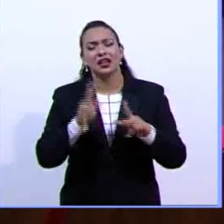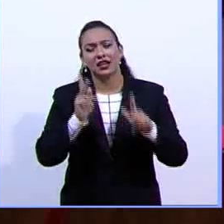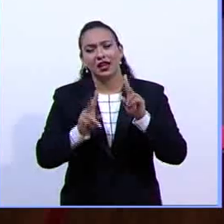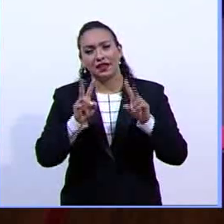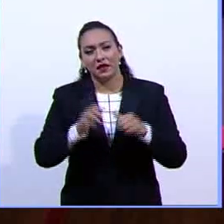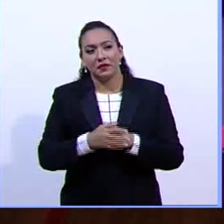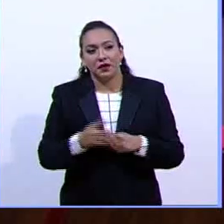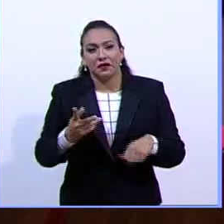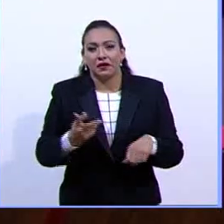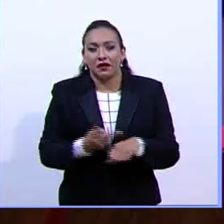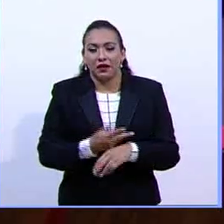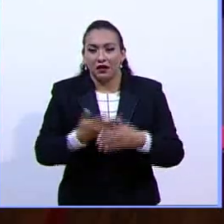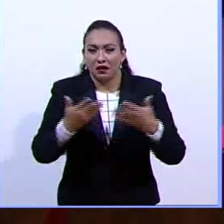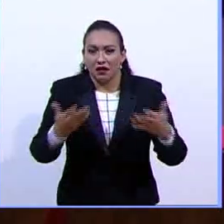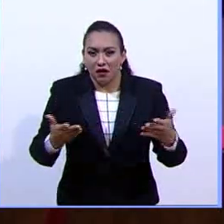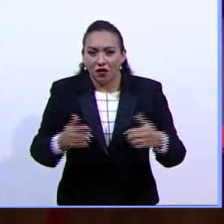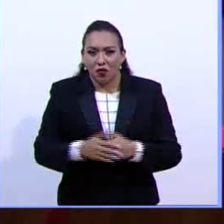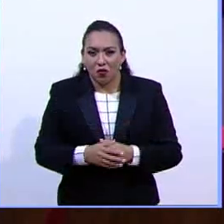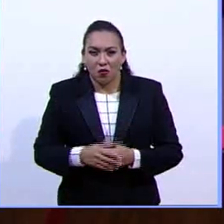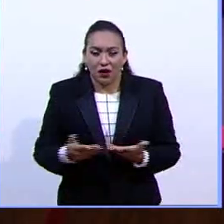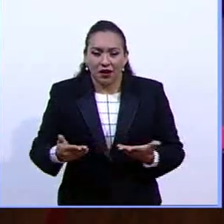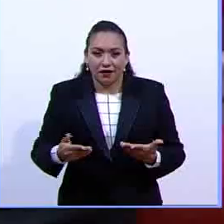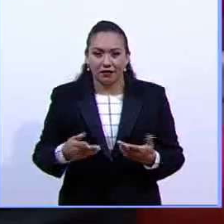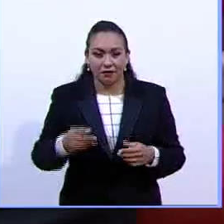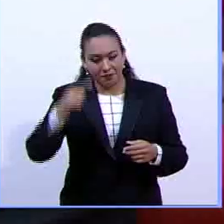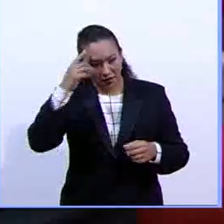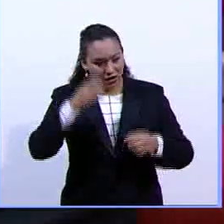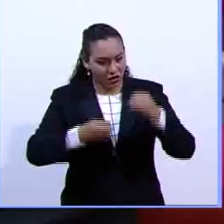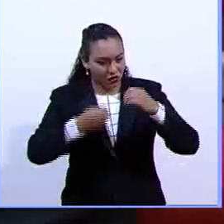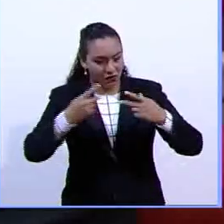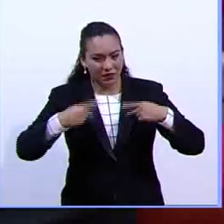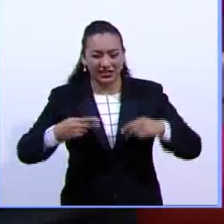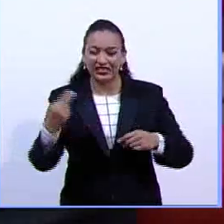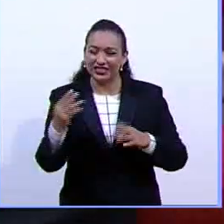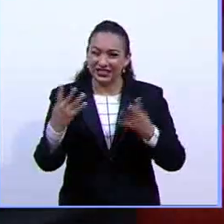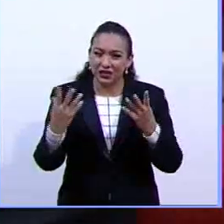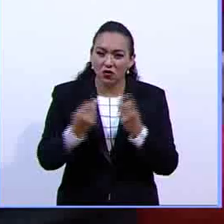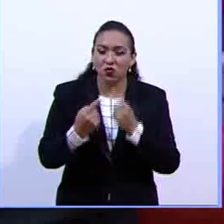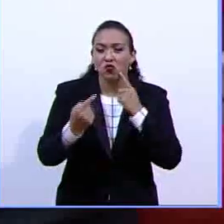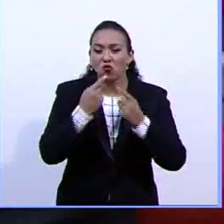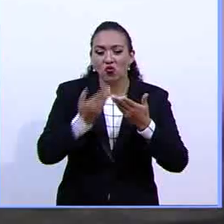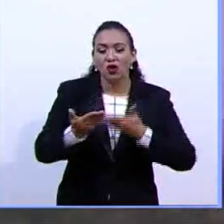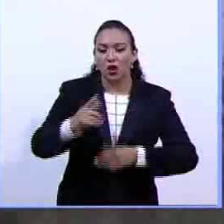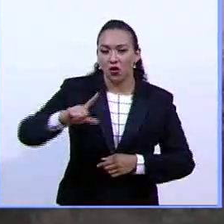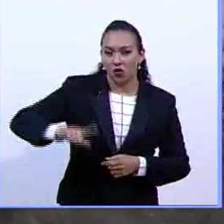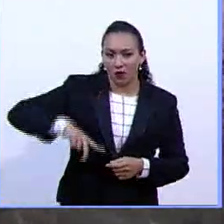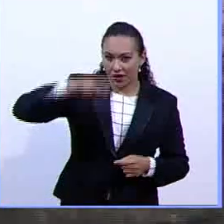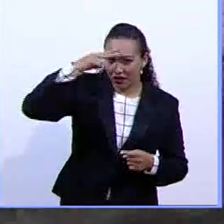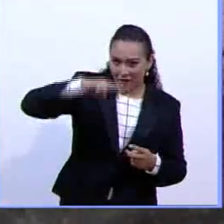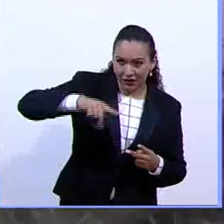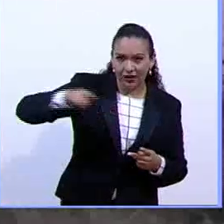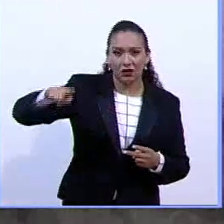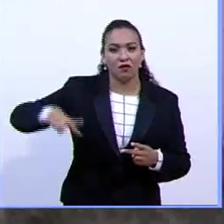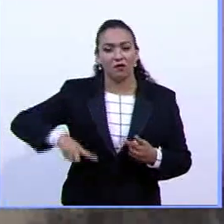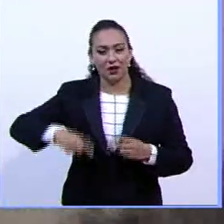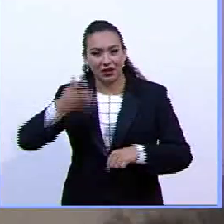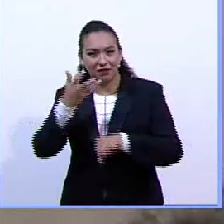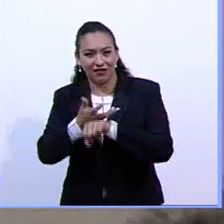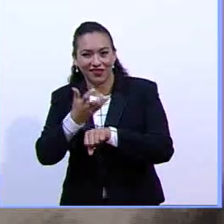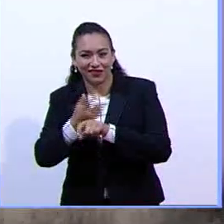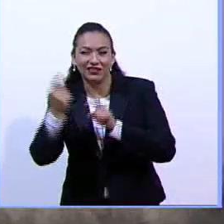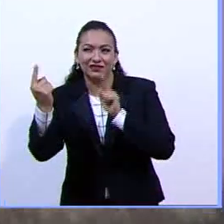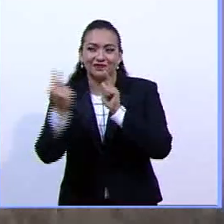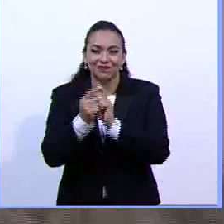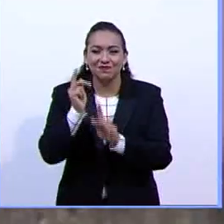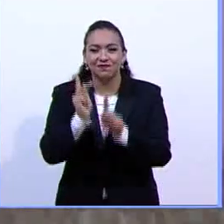del entendimiento bicentenario, se destacó la importancia de reforzar el diálogo entre los gobiernos de México y Estados Unidos, ya que es